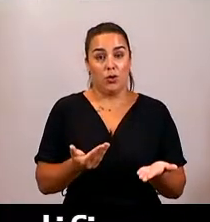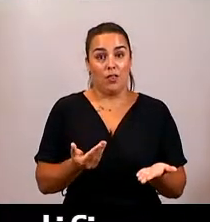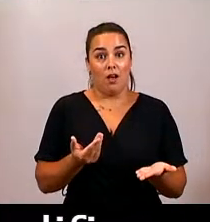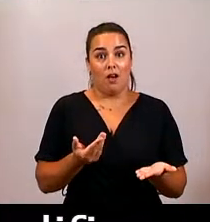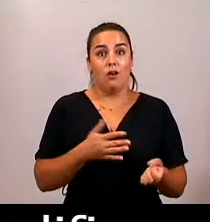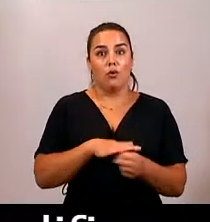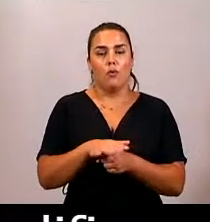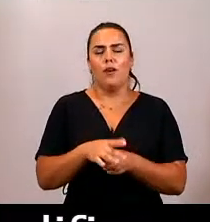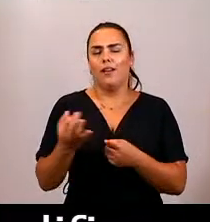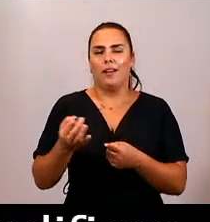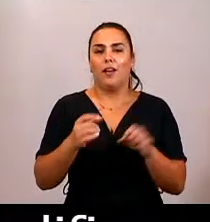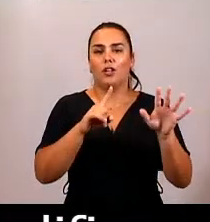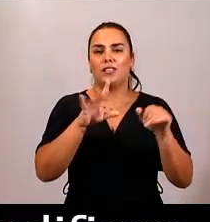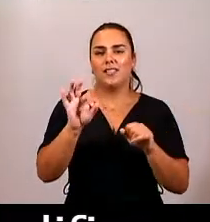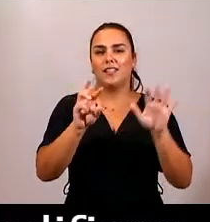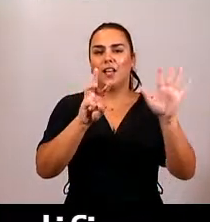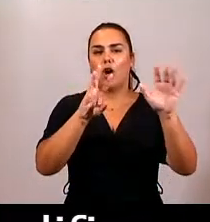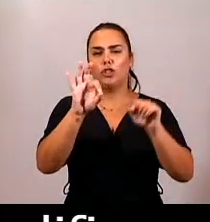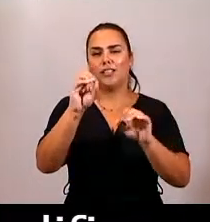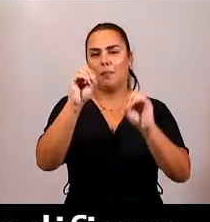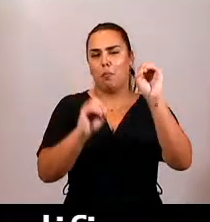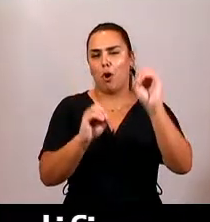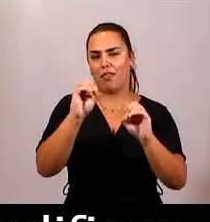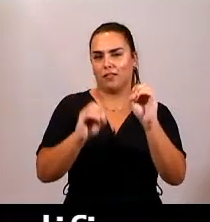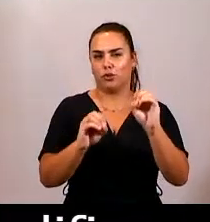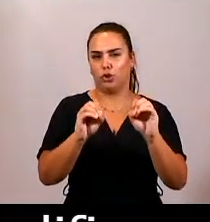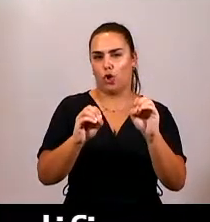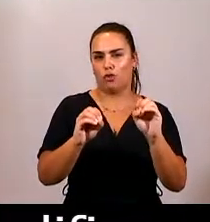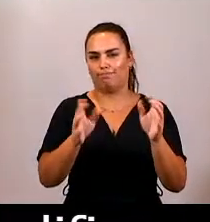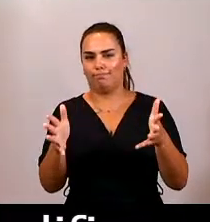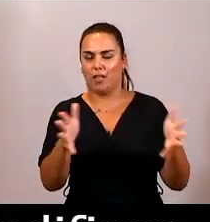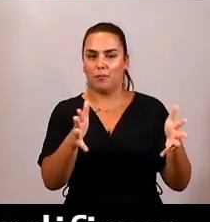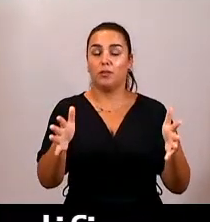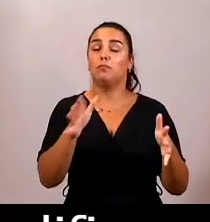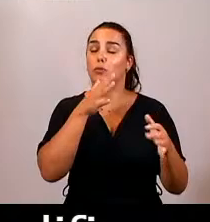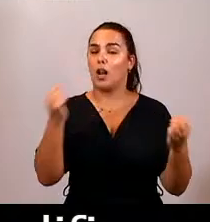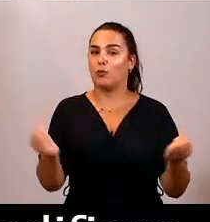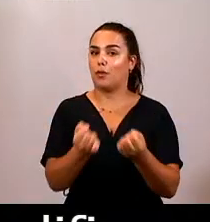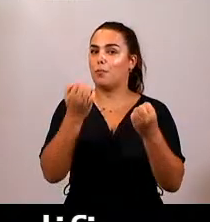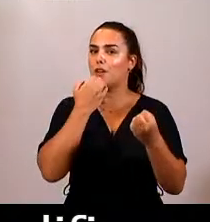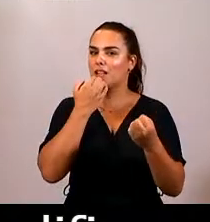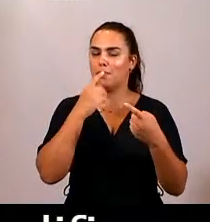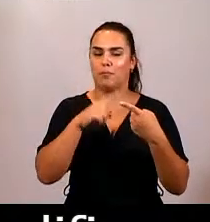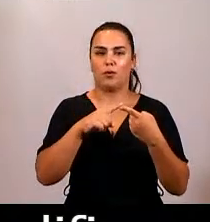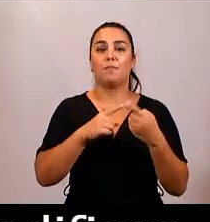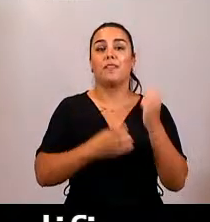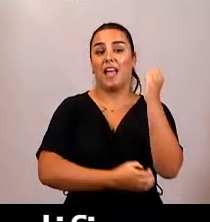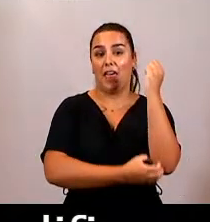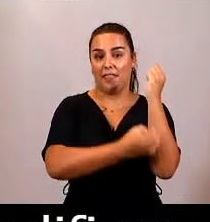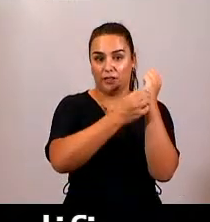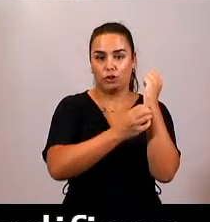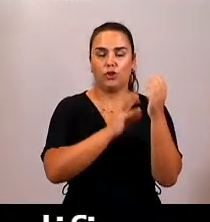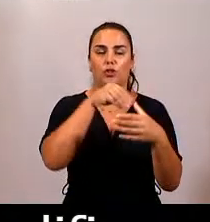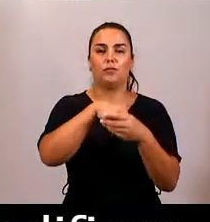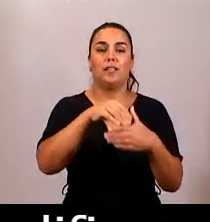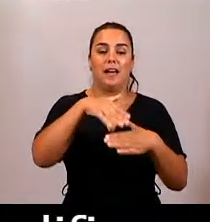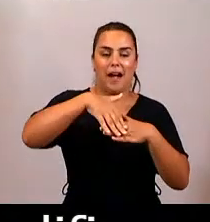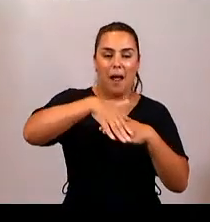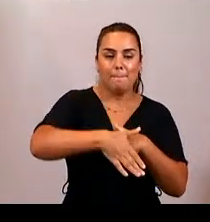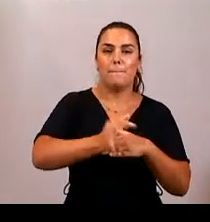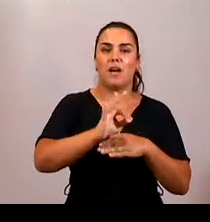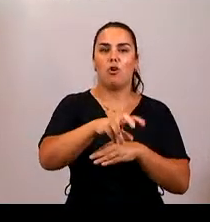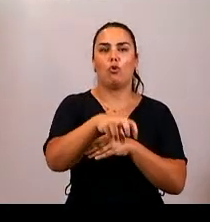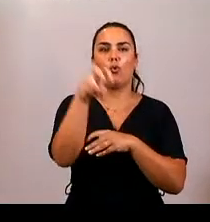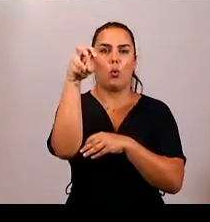entre el 60 y el 80% de la inversión que se realice en actuaciones como instalación de ascensores, rampas o